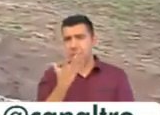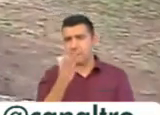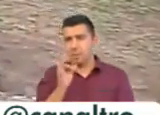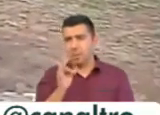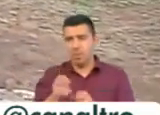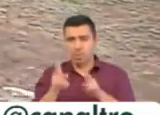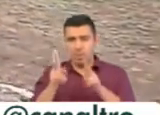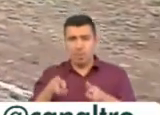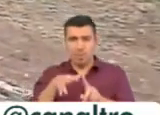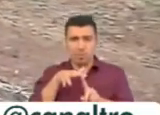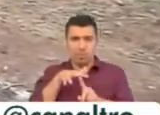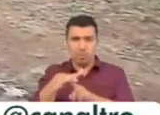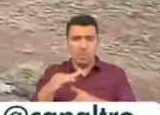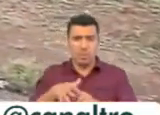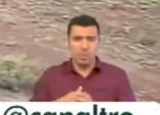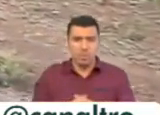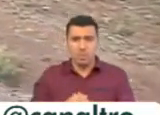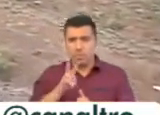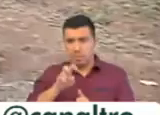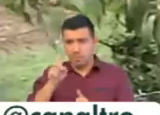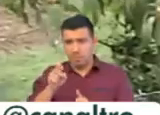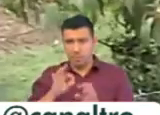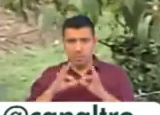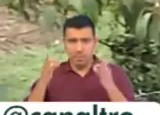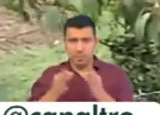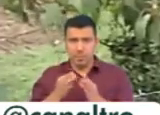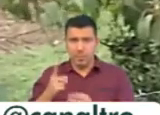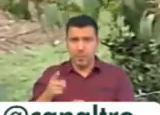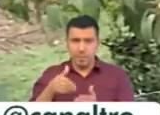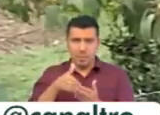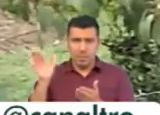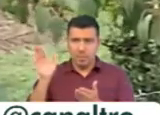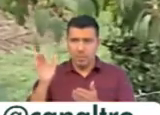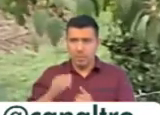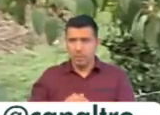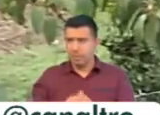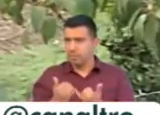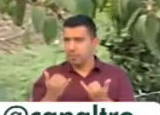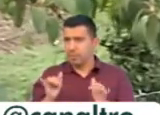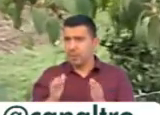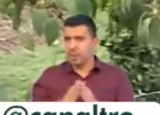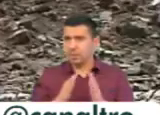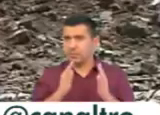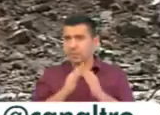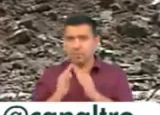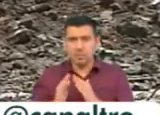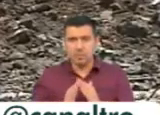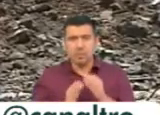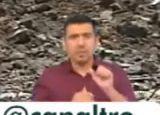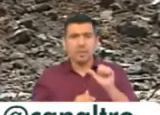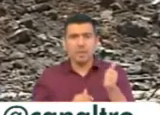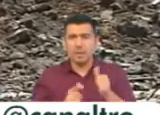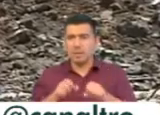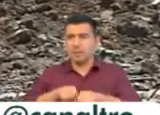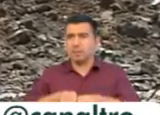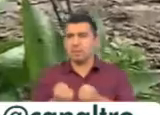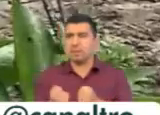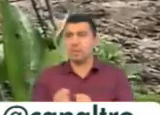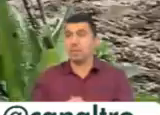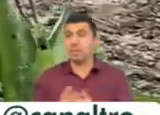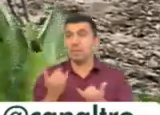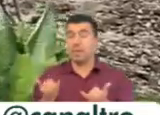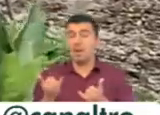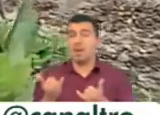afectadas unas 26 familias que ya han sido desalojadas 10 casas completamente destruidas en este momento nos